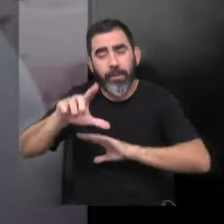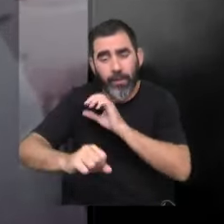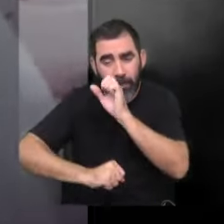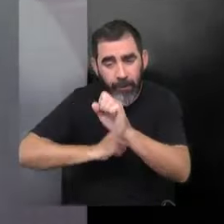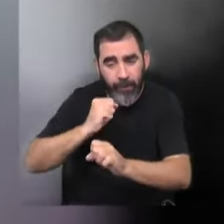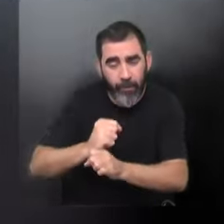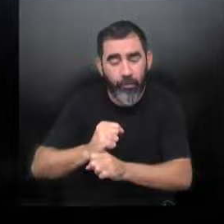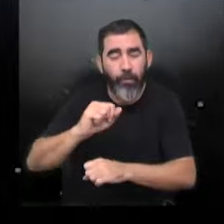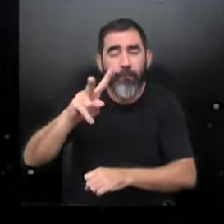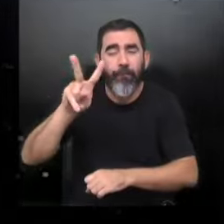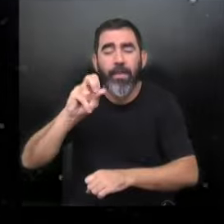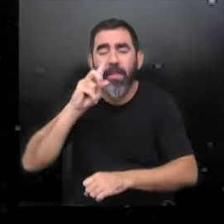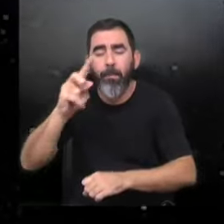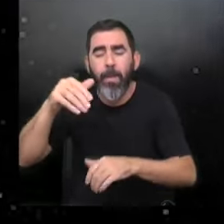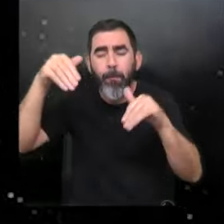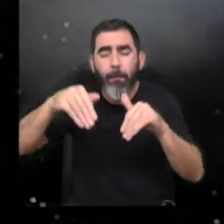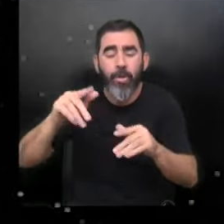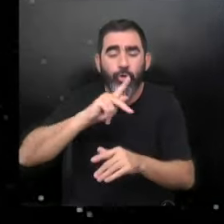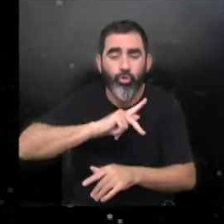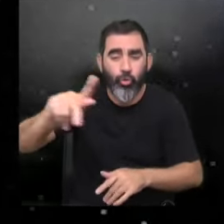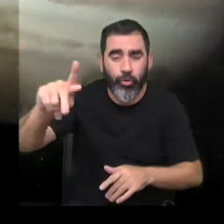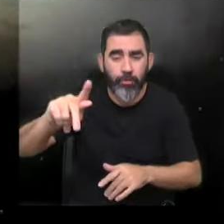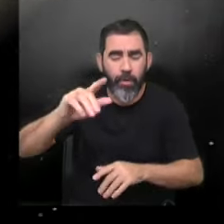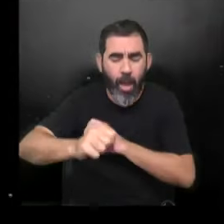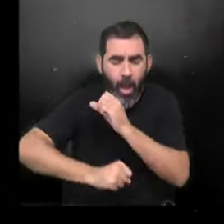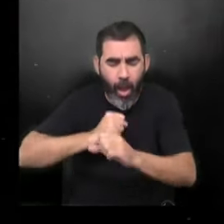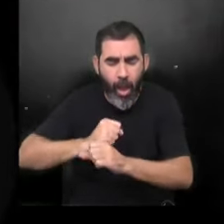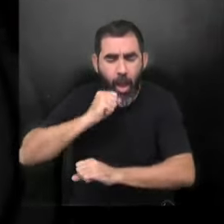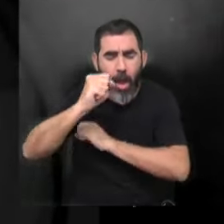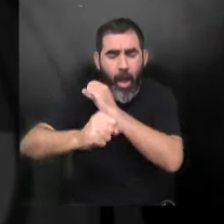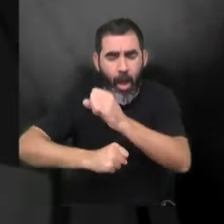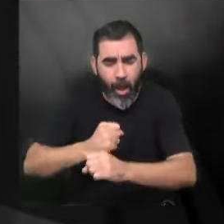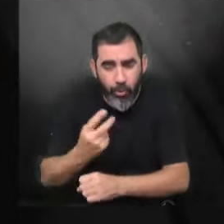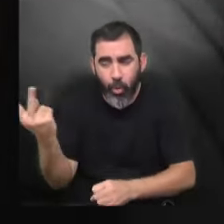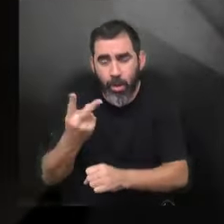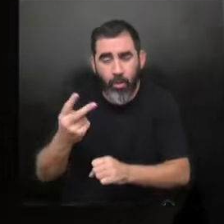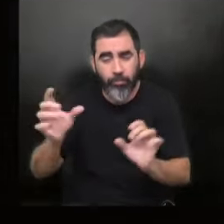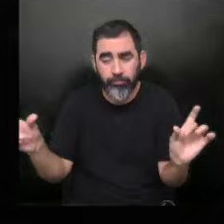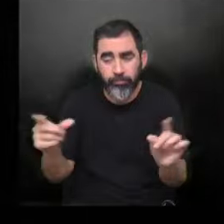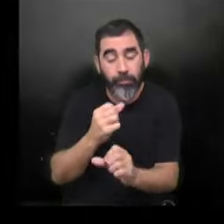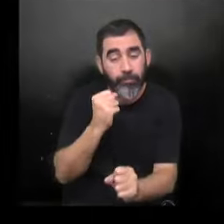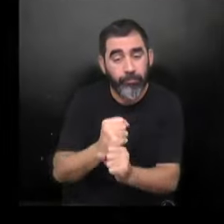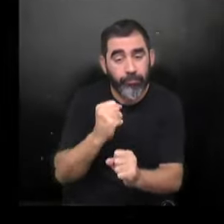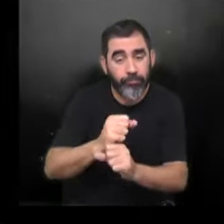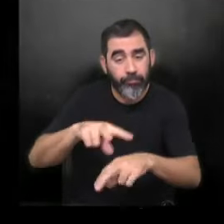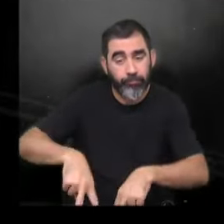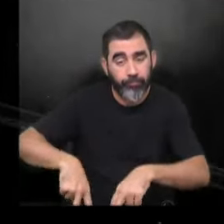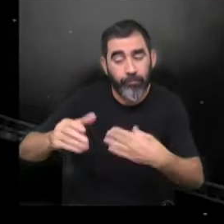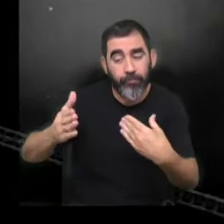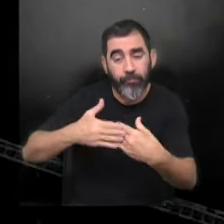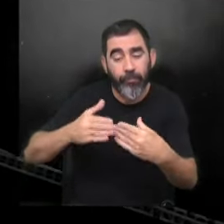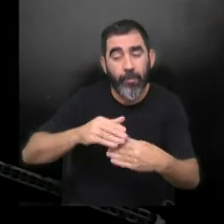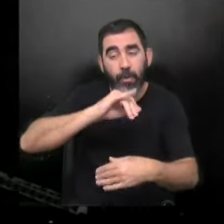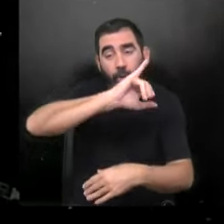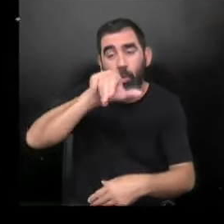está a unos 20.000 millones de kilómetros. Hace décadas que las dos sondas cumplieron su misión inicial de explorar las cercanías de